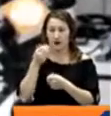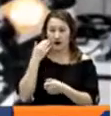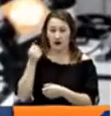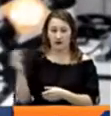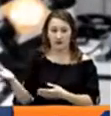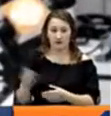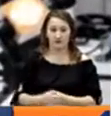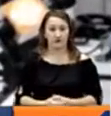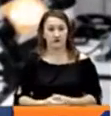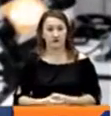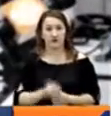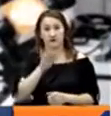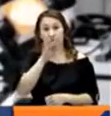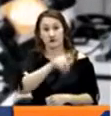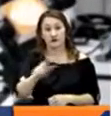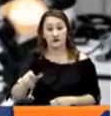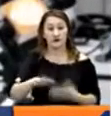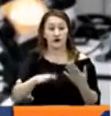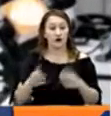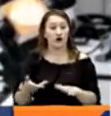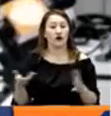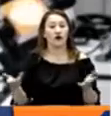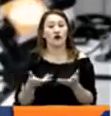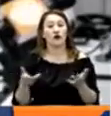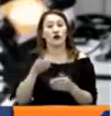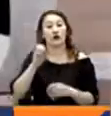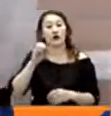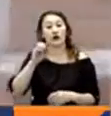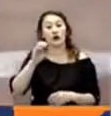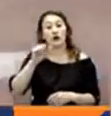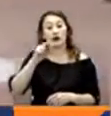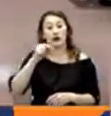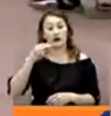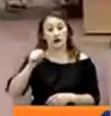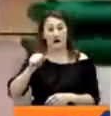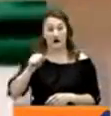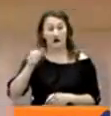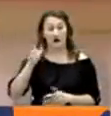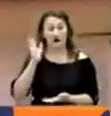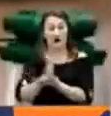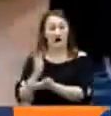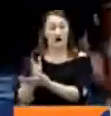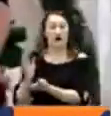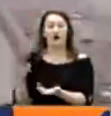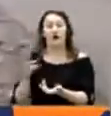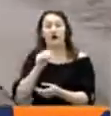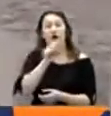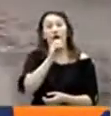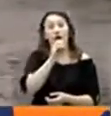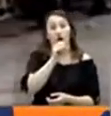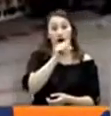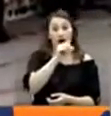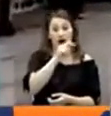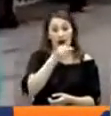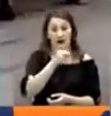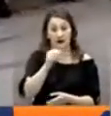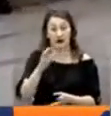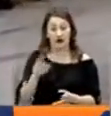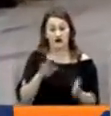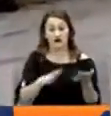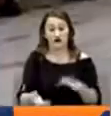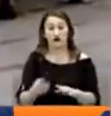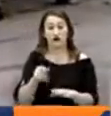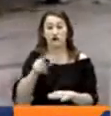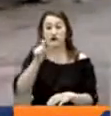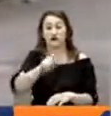Cuatro personas murieron en las últimas horas en la provincia de Ocaña en diferentes hechos. El primero se registró en la vía Ocaña-San Calixto, donde fueron hallados los cuerpos de